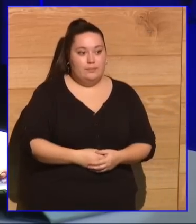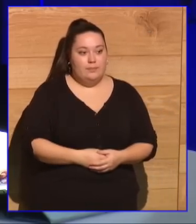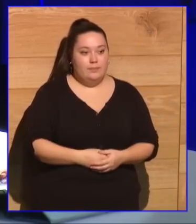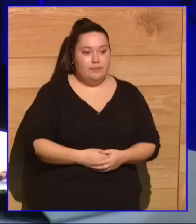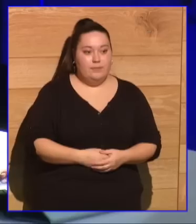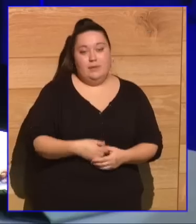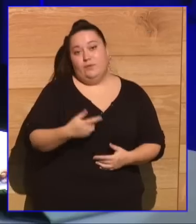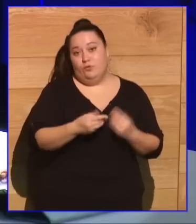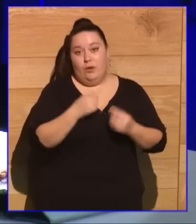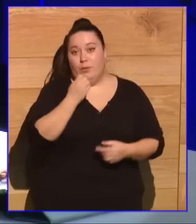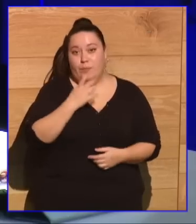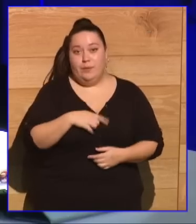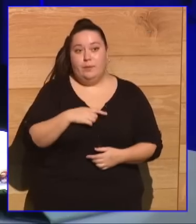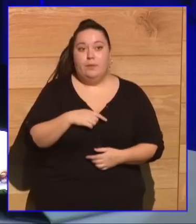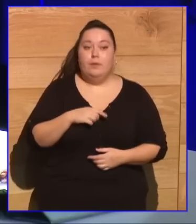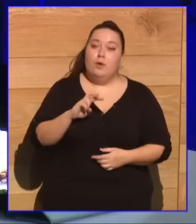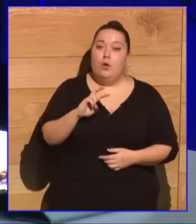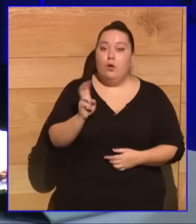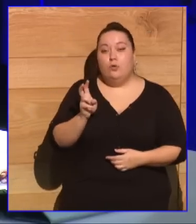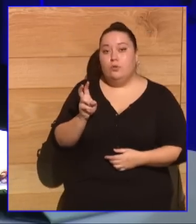Bueno, pues no lo haría muy bien. Bob Geldof